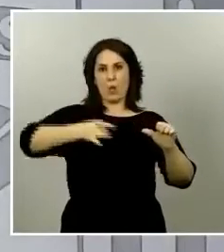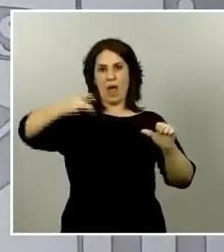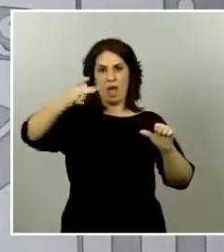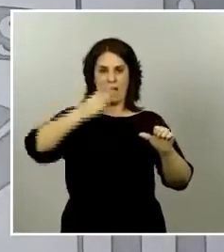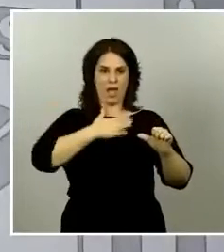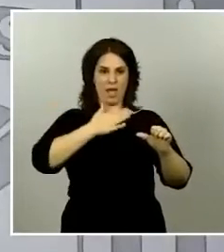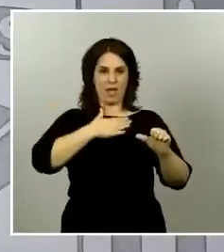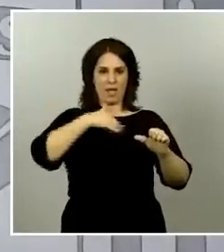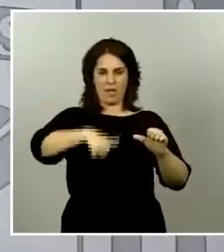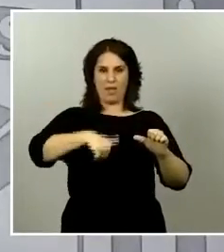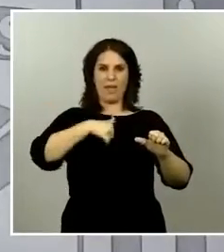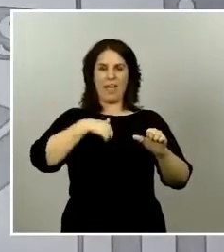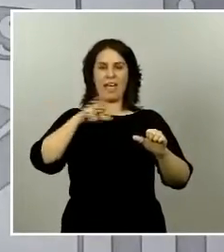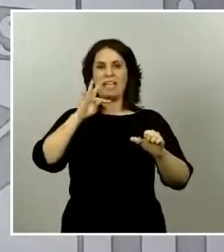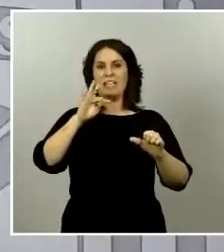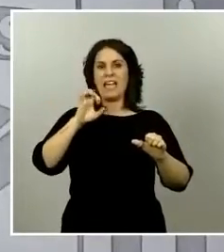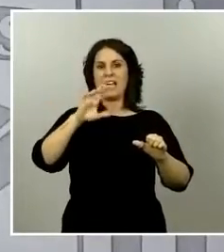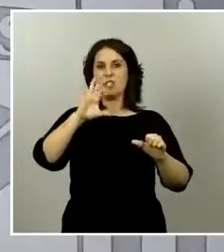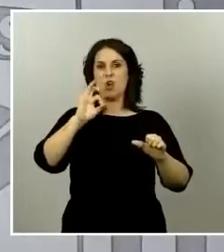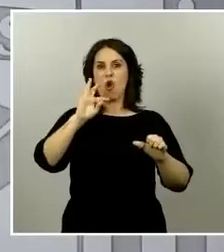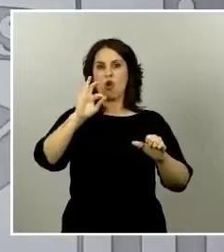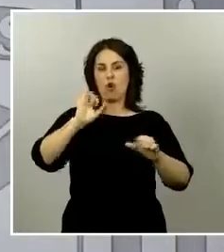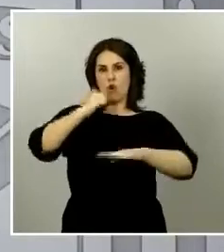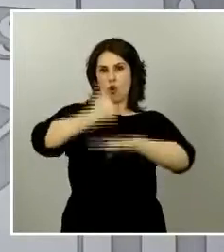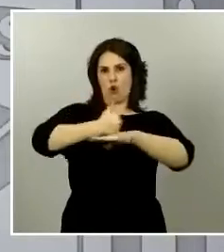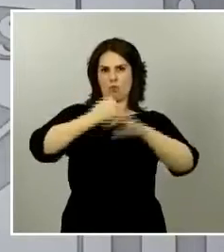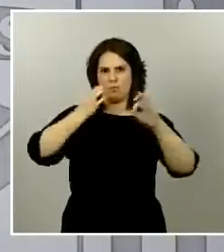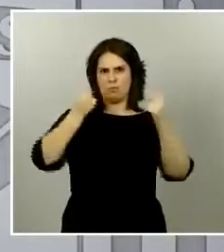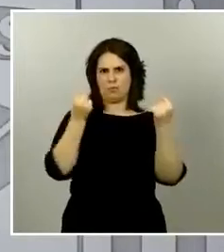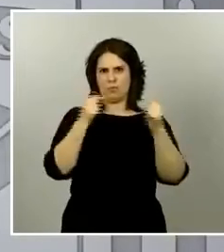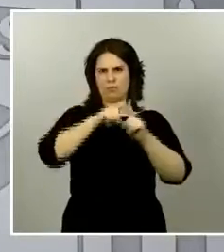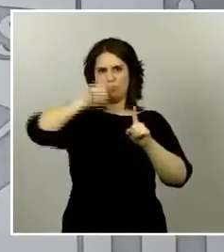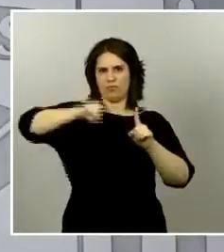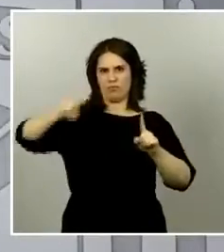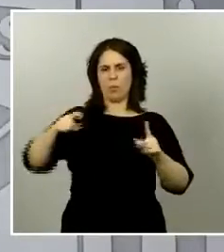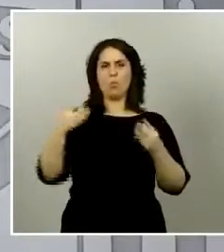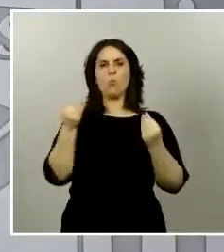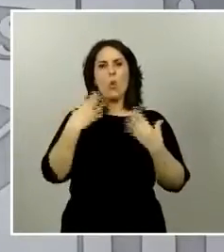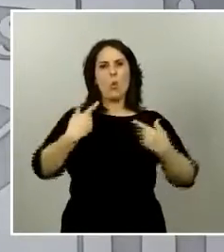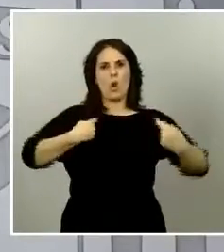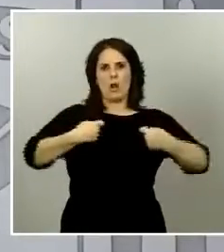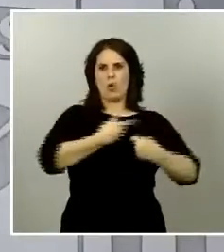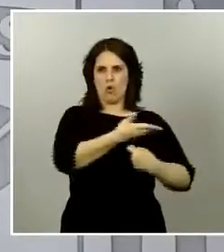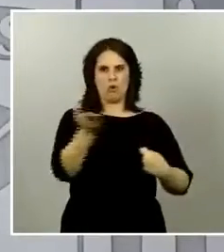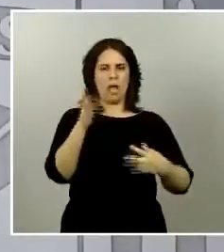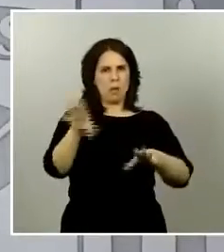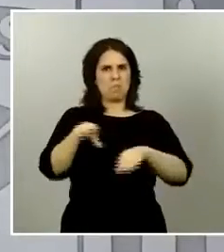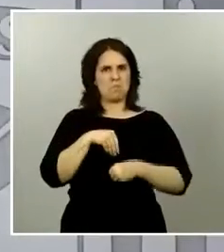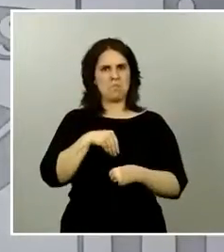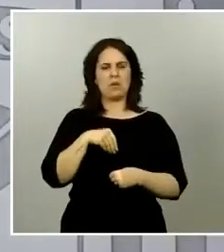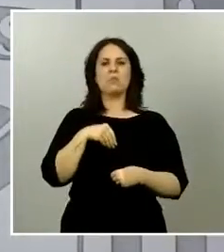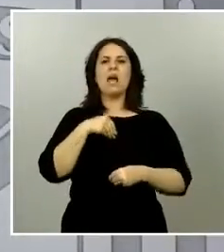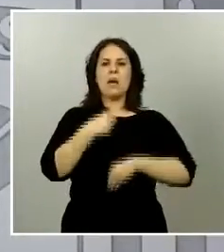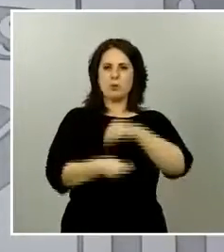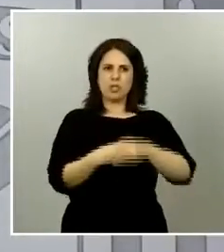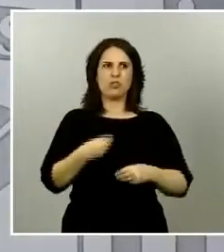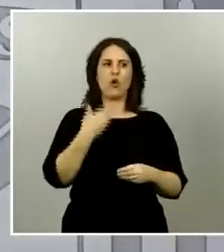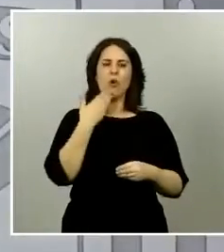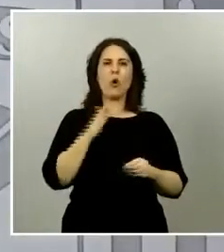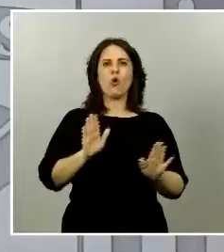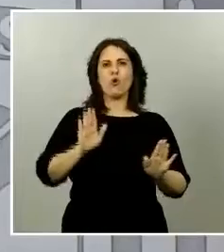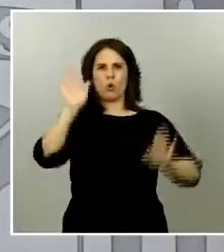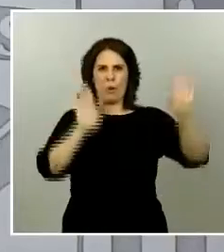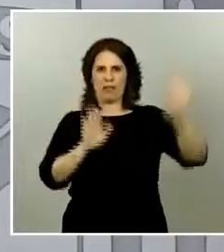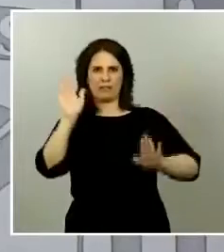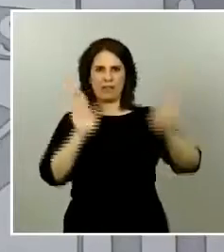periodo se han estado emitiendo la deuda por parte del Tesoro, que ha tenido muy buena acogida en los mercados. Por tanto, hemos